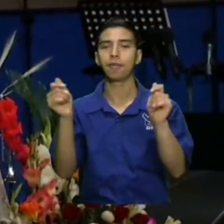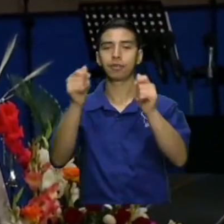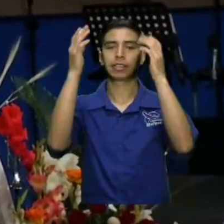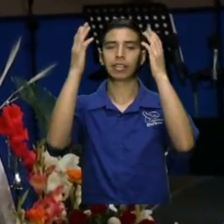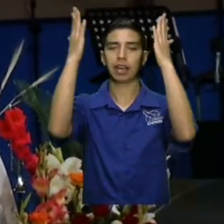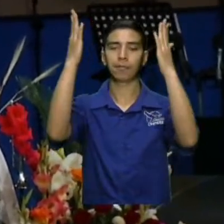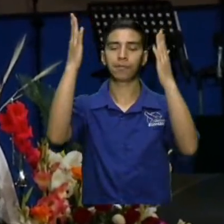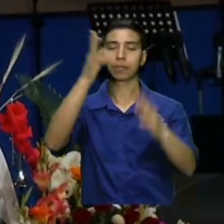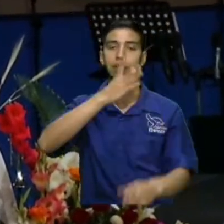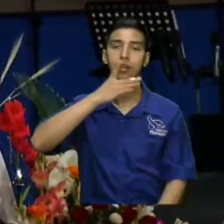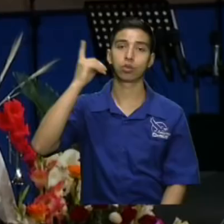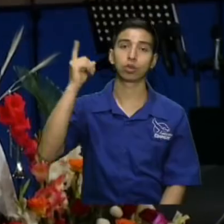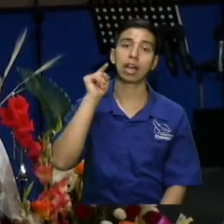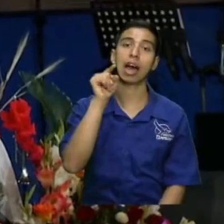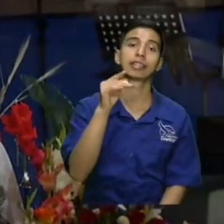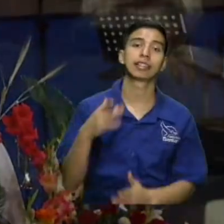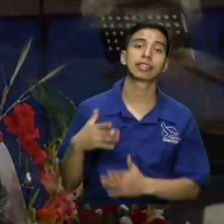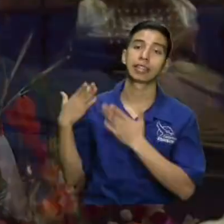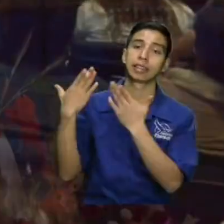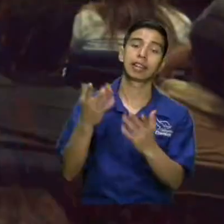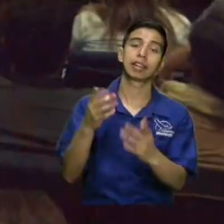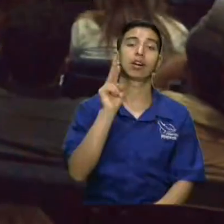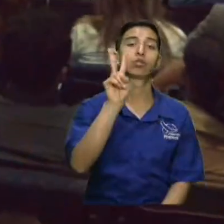Que Dios te dé esa doble porción.